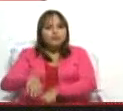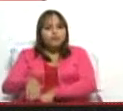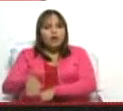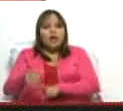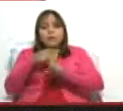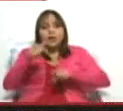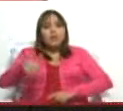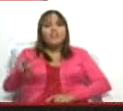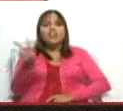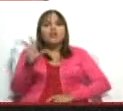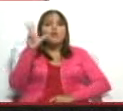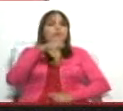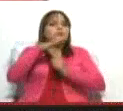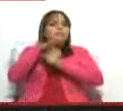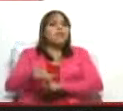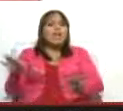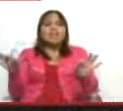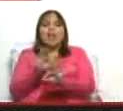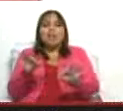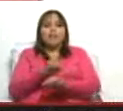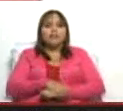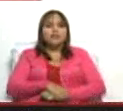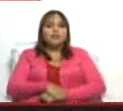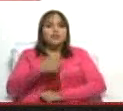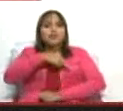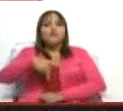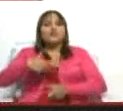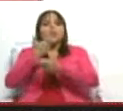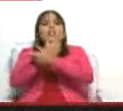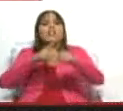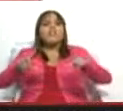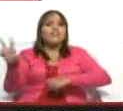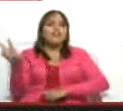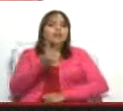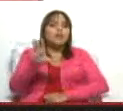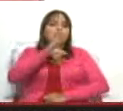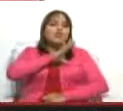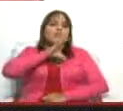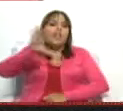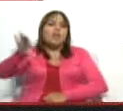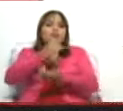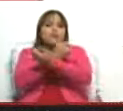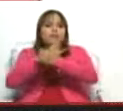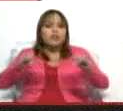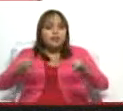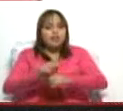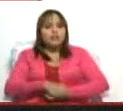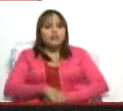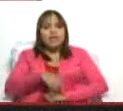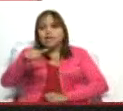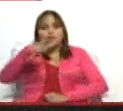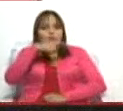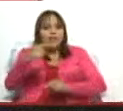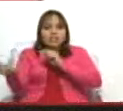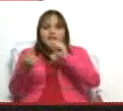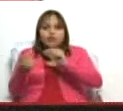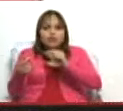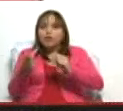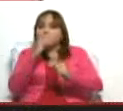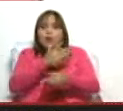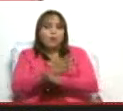colonia de nadie. Nosotros somos libres, somos soberanos, somos independientes y eso no está en discusión ni es